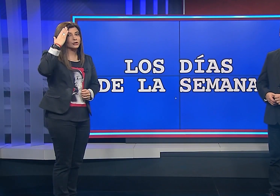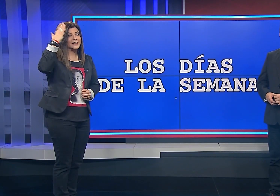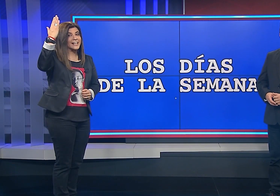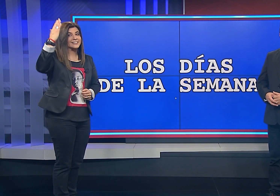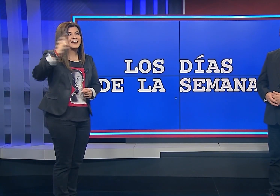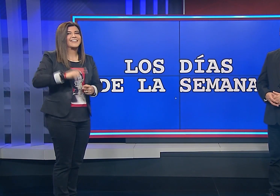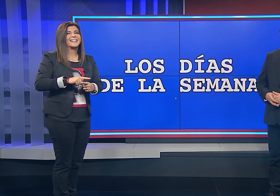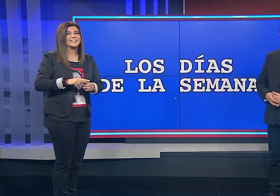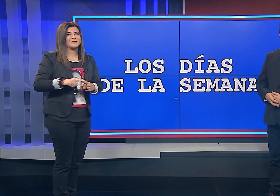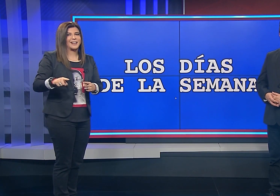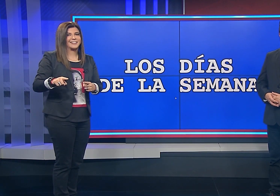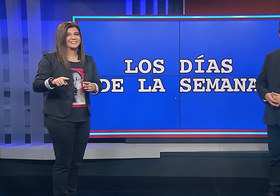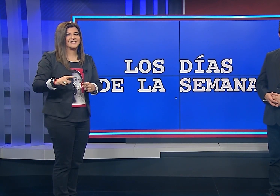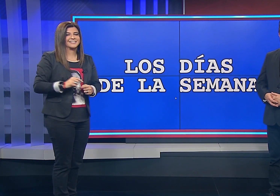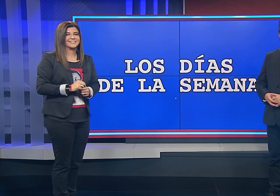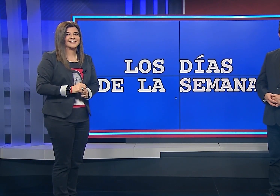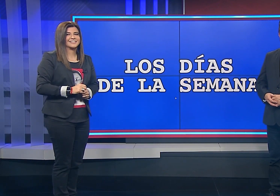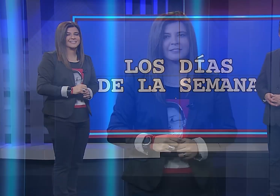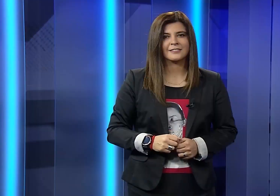Los días de la semana.